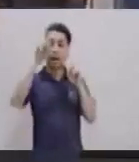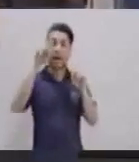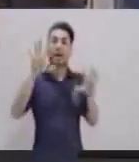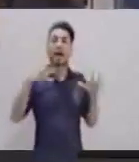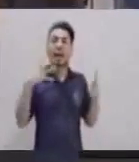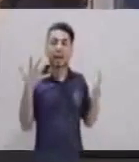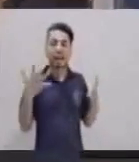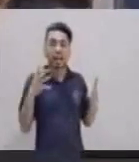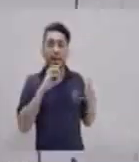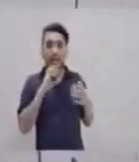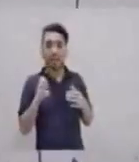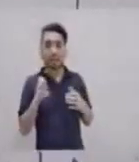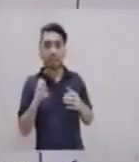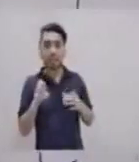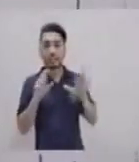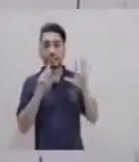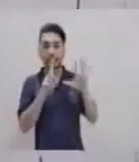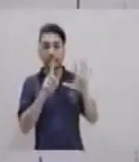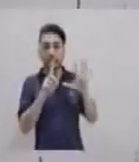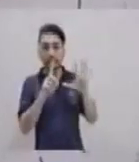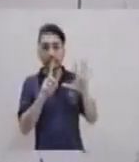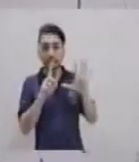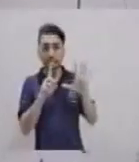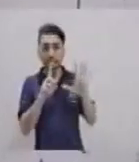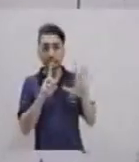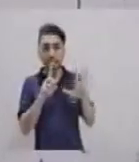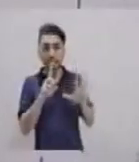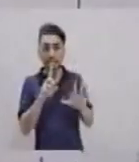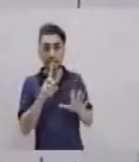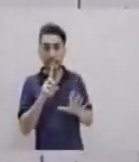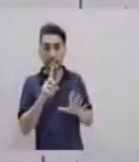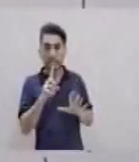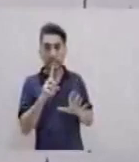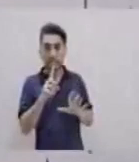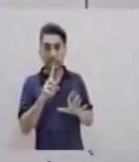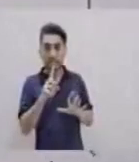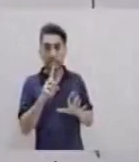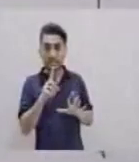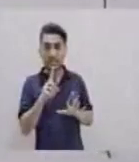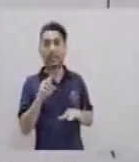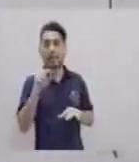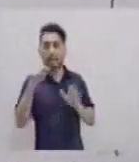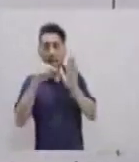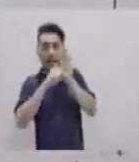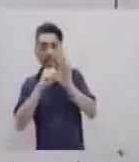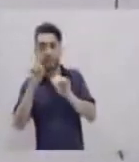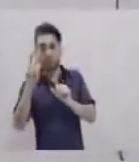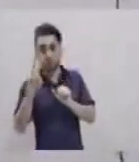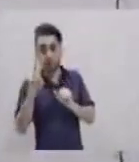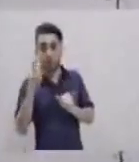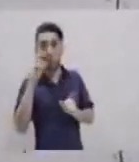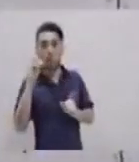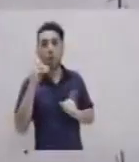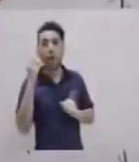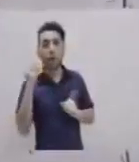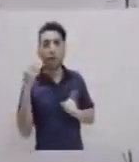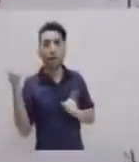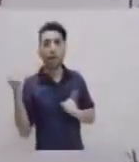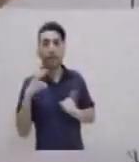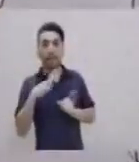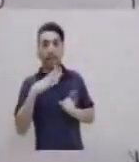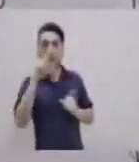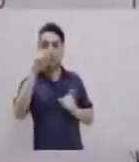grado sería 6 y sería negativo 2. Entonces, porque son